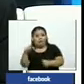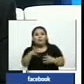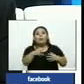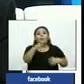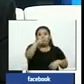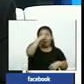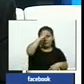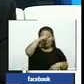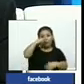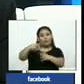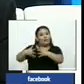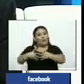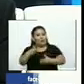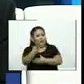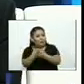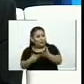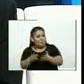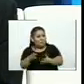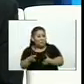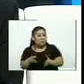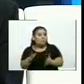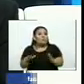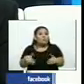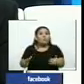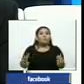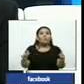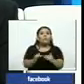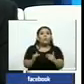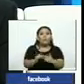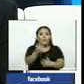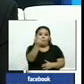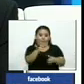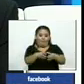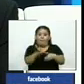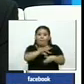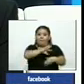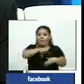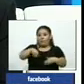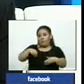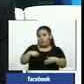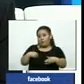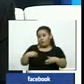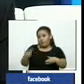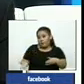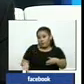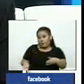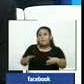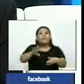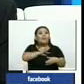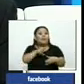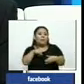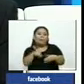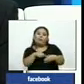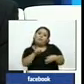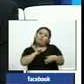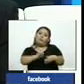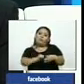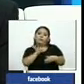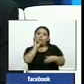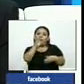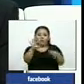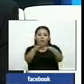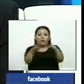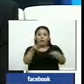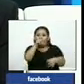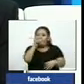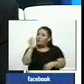y a la vez son estadounidenses. E incluso uno de los miembros de la familia de los afectados en México escribió un tuit y